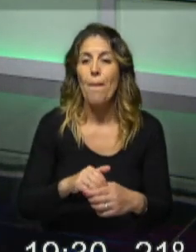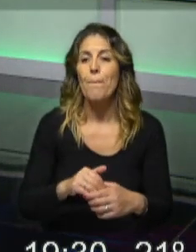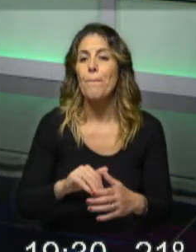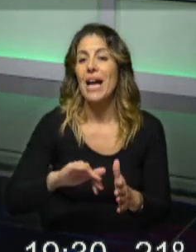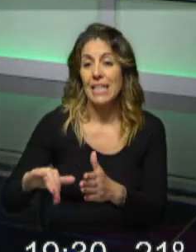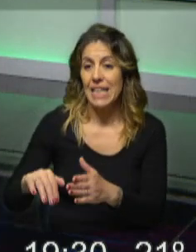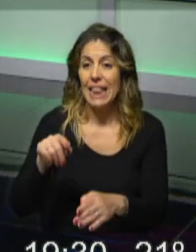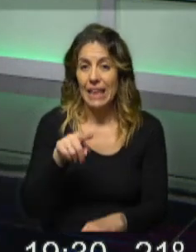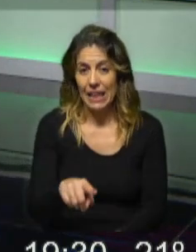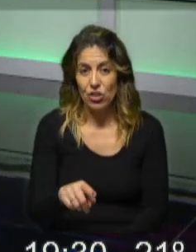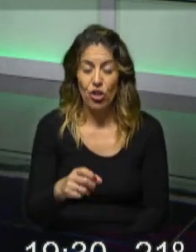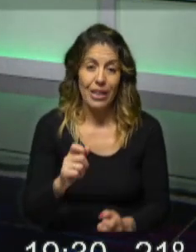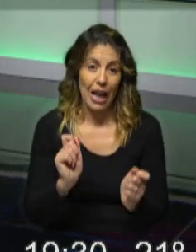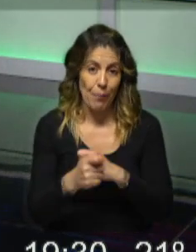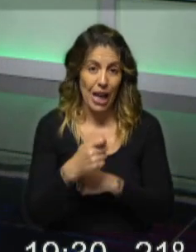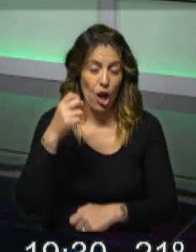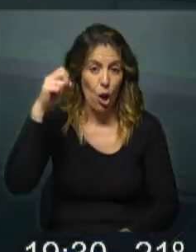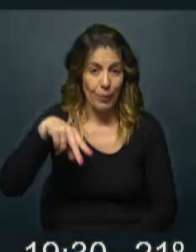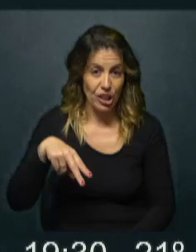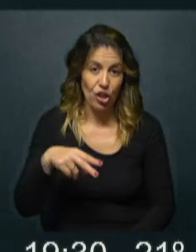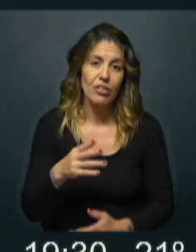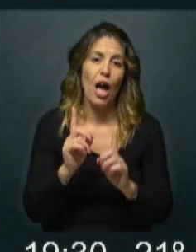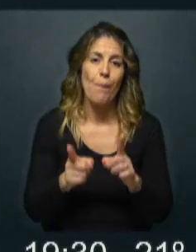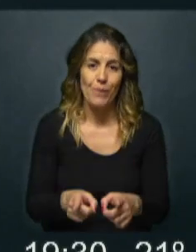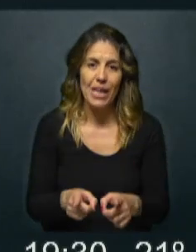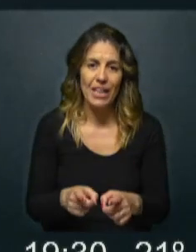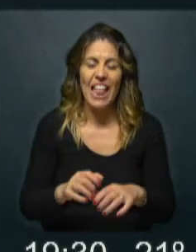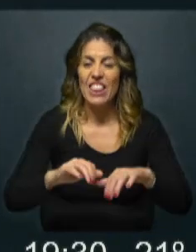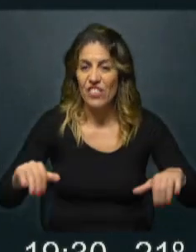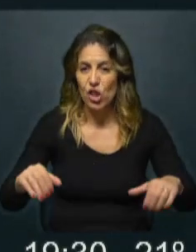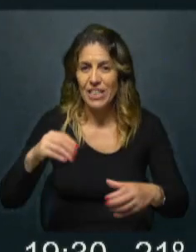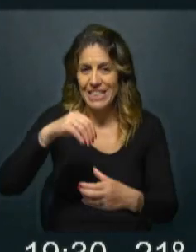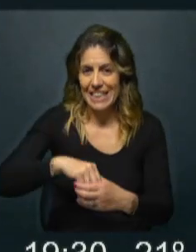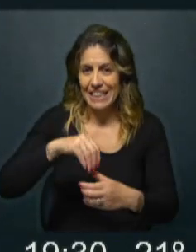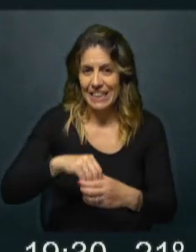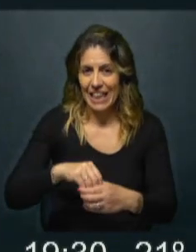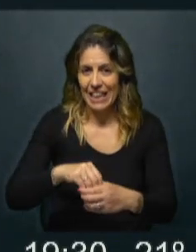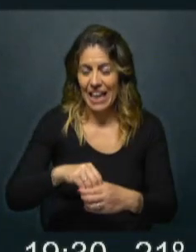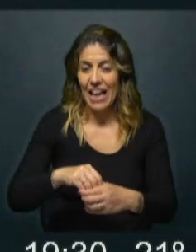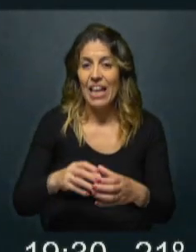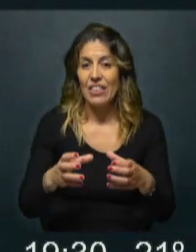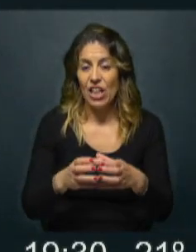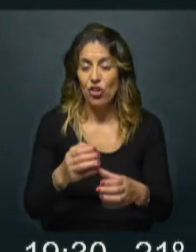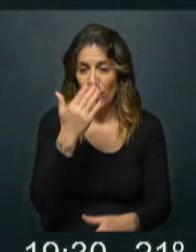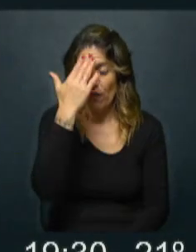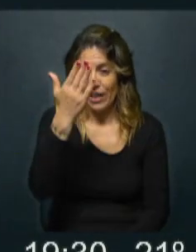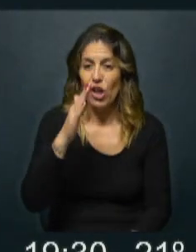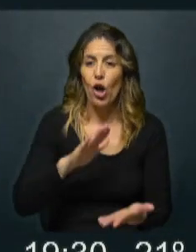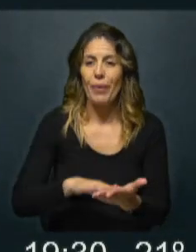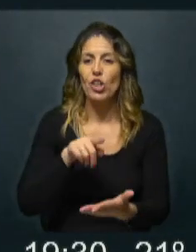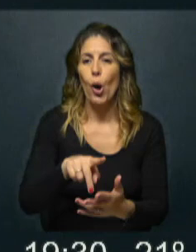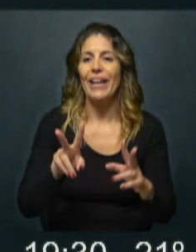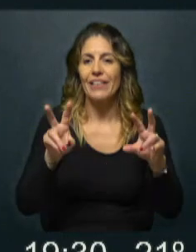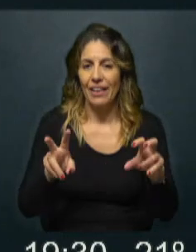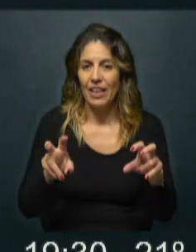de decir de cambiar la posición por una jugada política también hay divisiones internas dentro del frente amplio con respecto a este tema